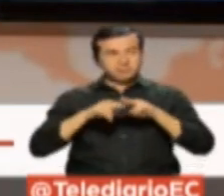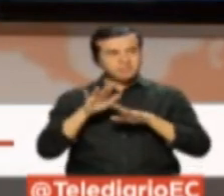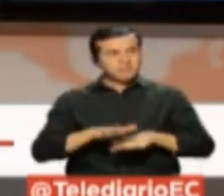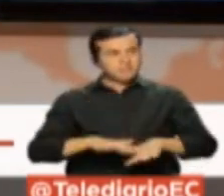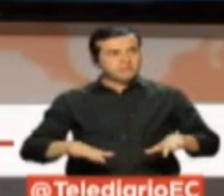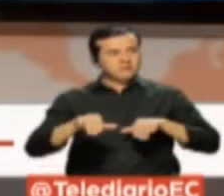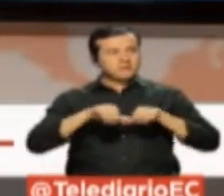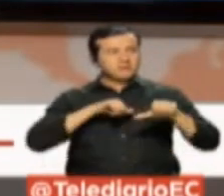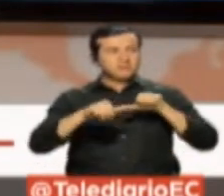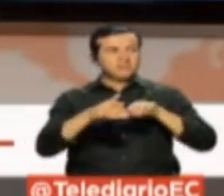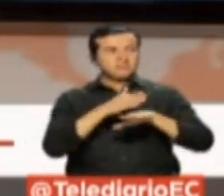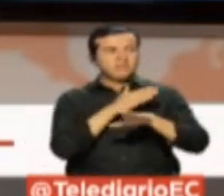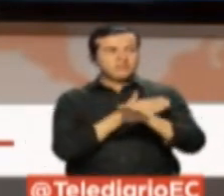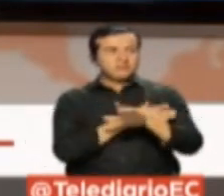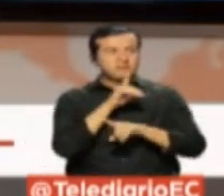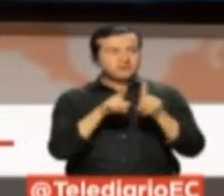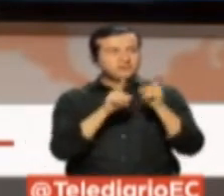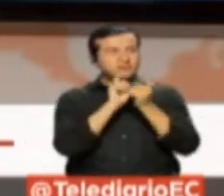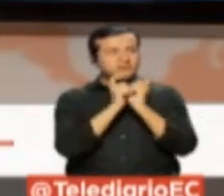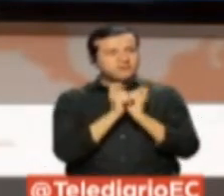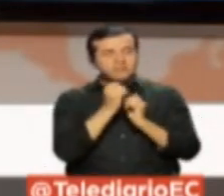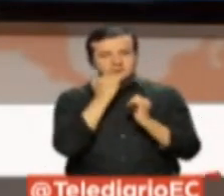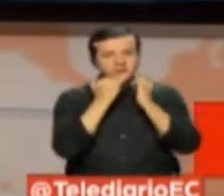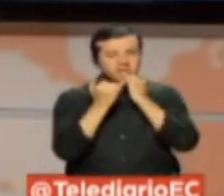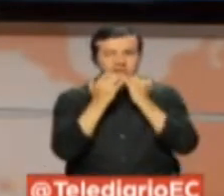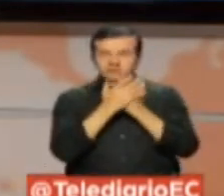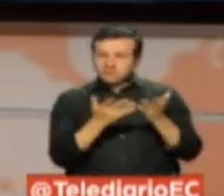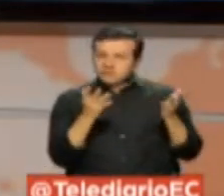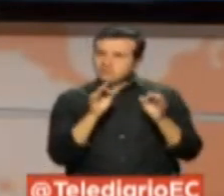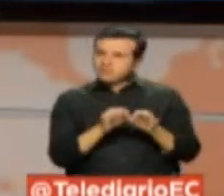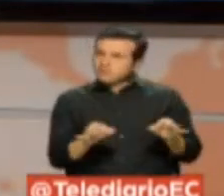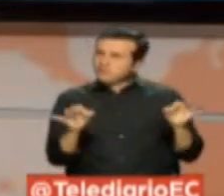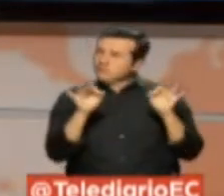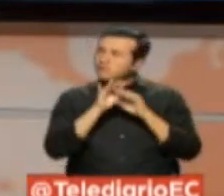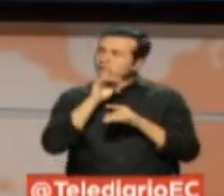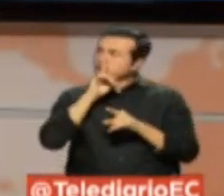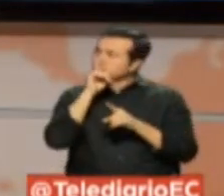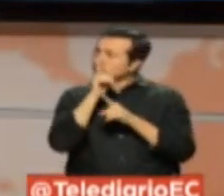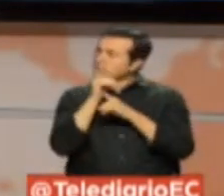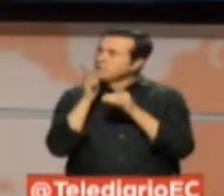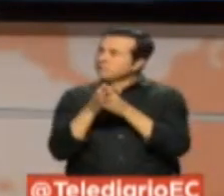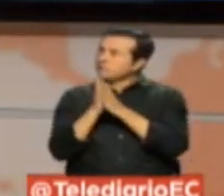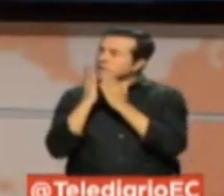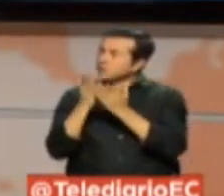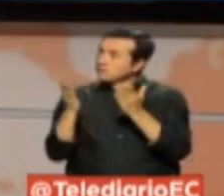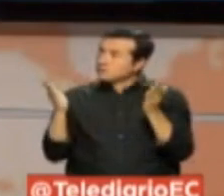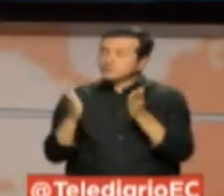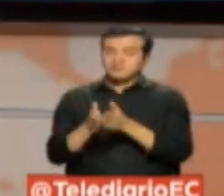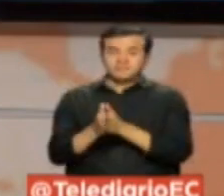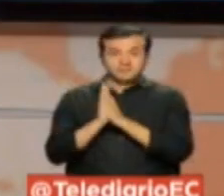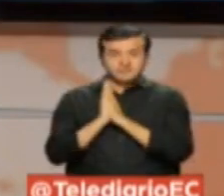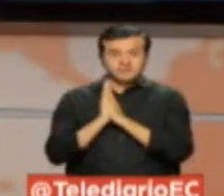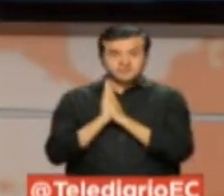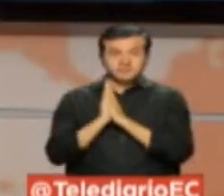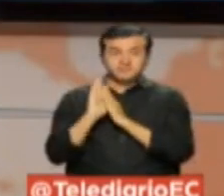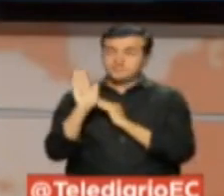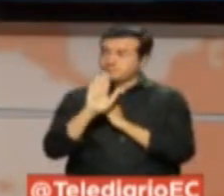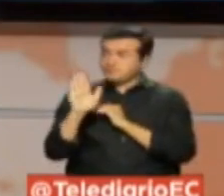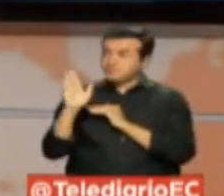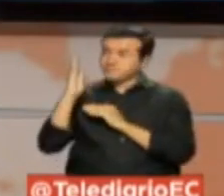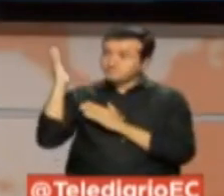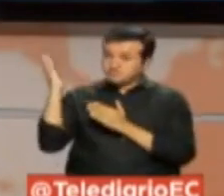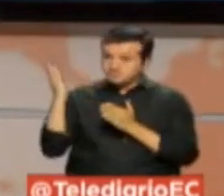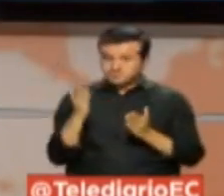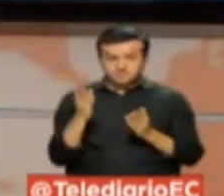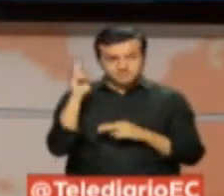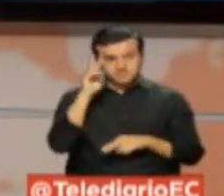de la administración anterior, con ciertos defectos, pero es importante ir a solicitarles que vengan a